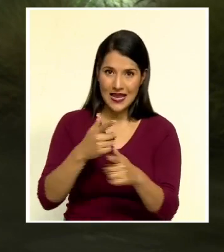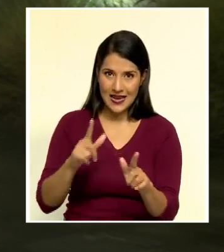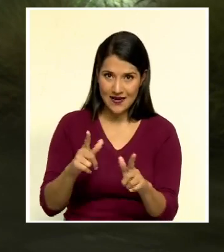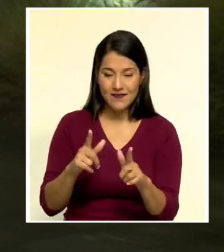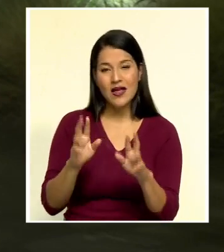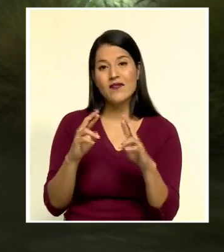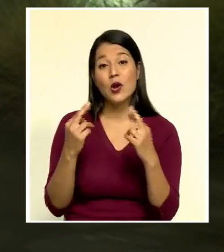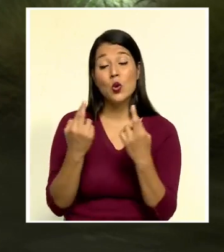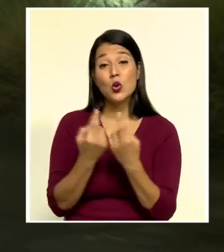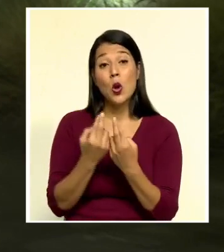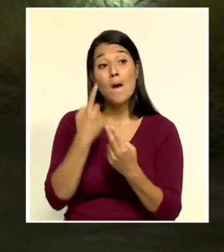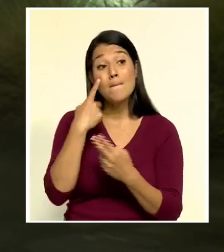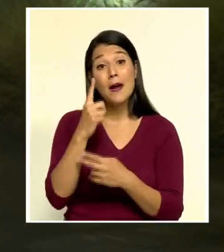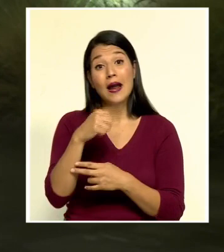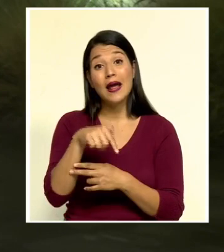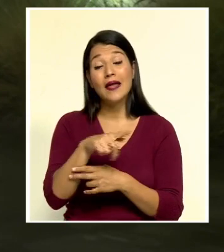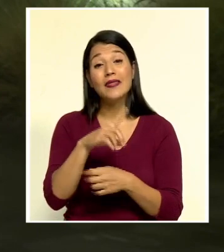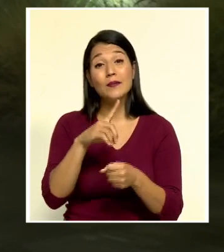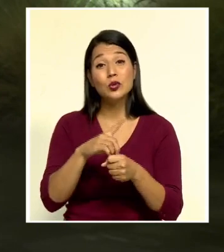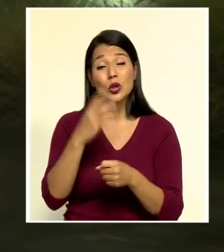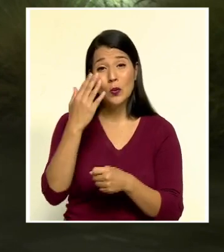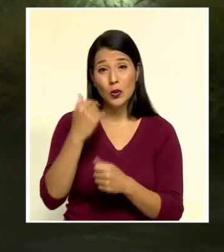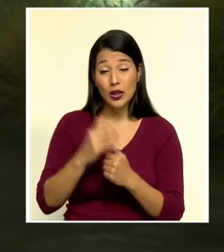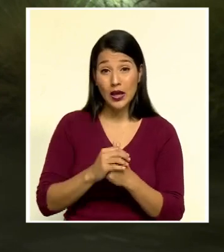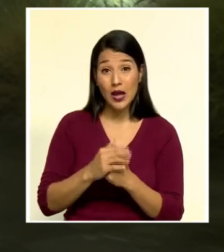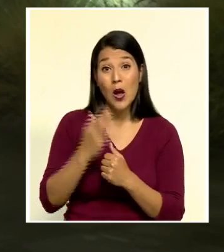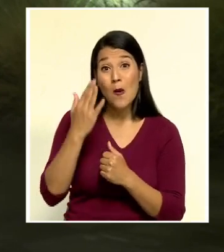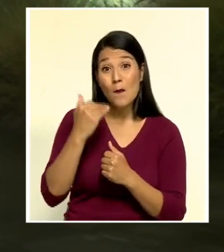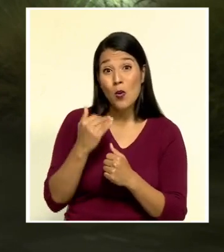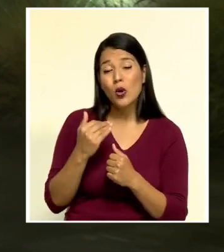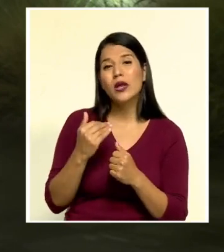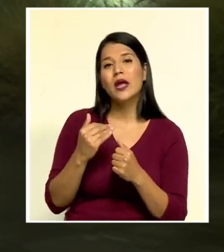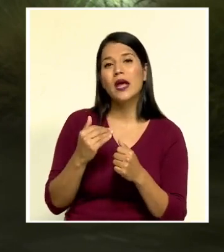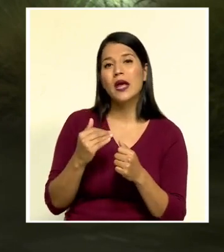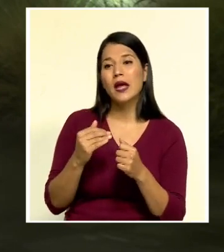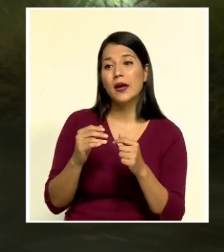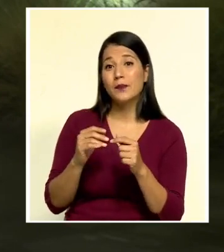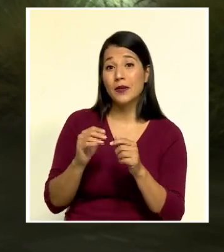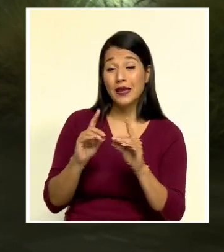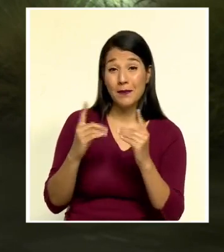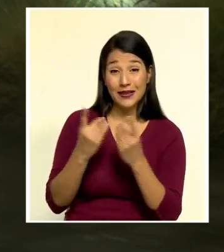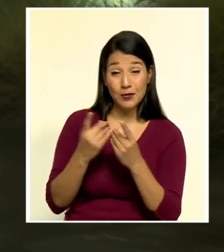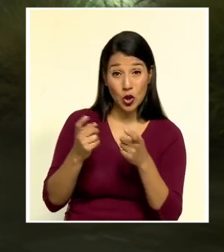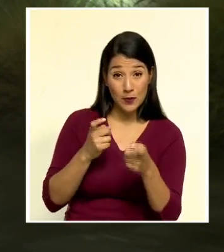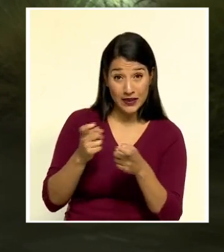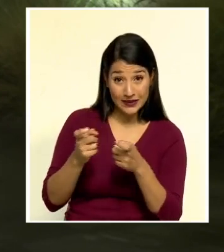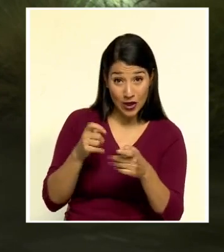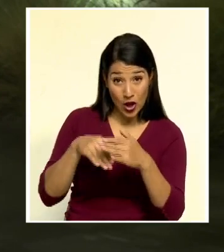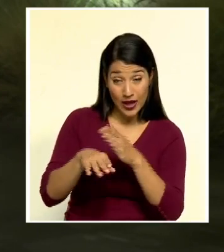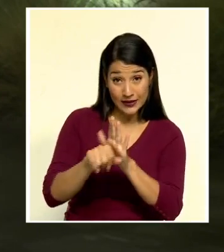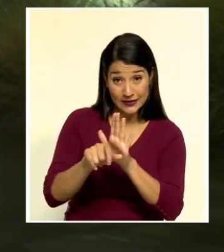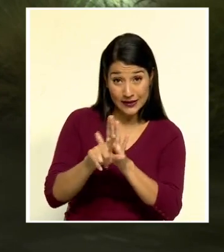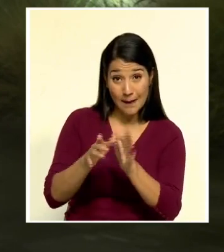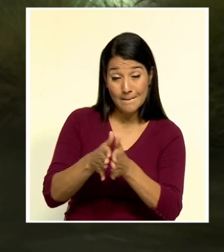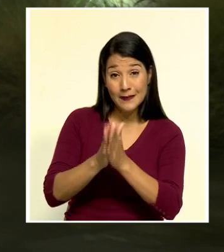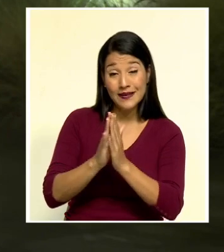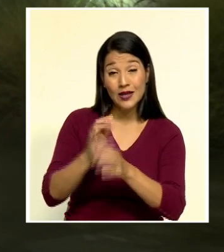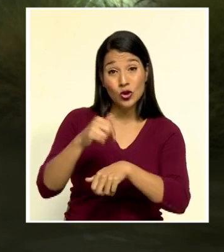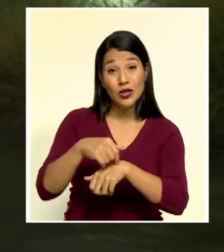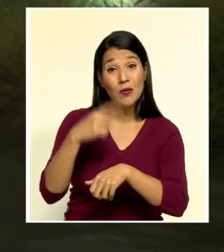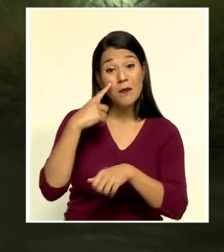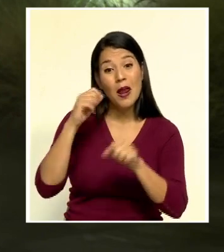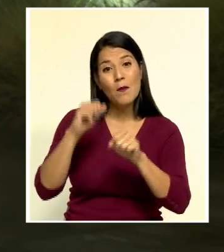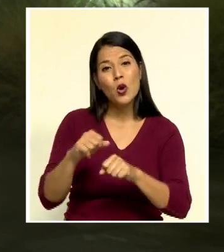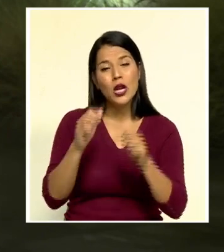sesiones de los diputados, debido a que la parte administrativa de la Asamblea Legislativa solicitaron tiempo para poder organizar todo de cara